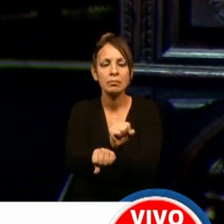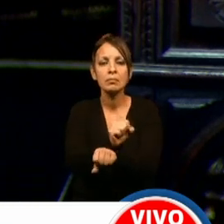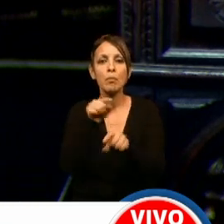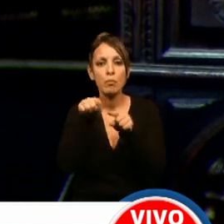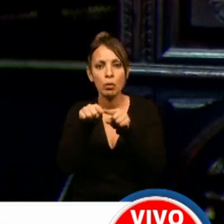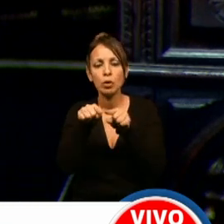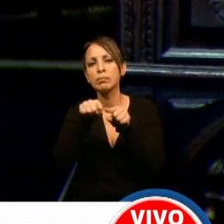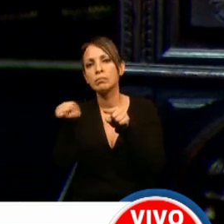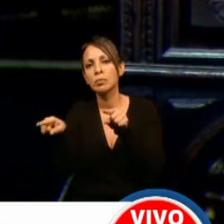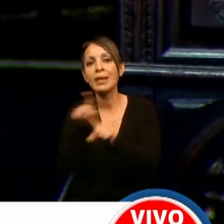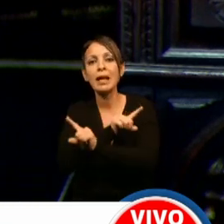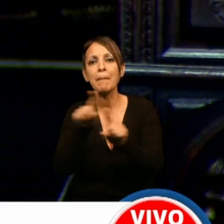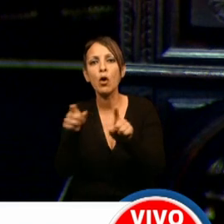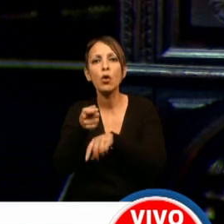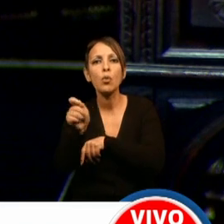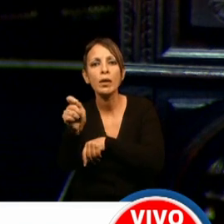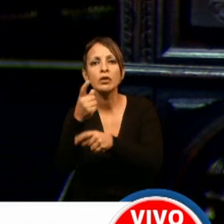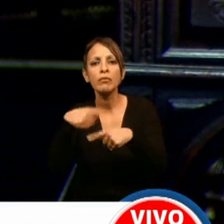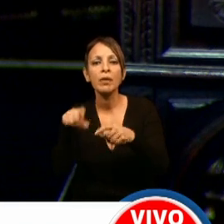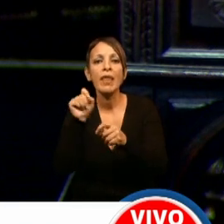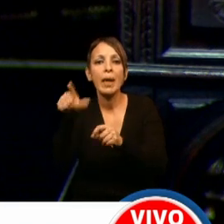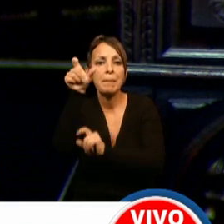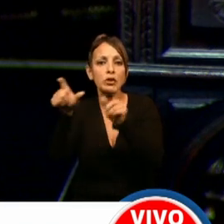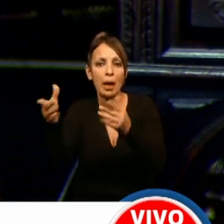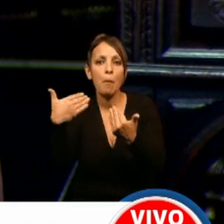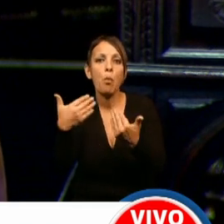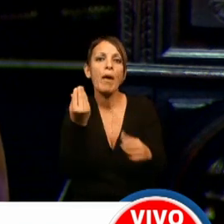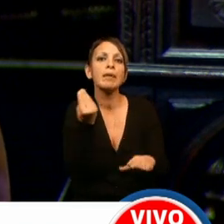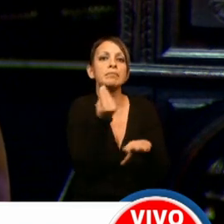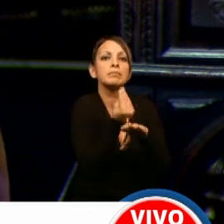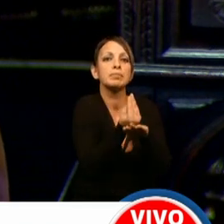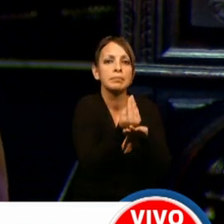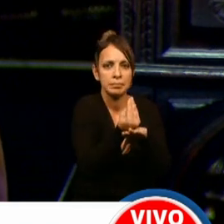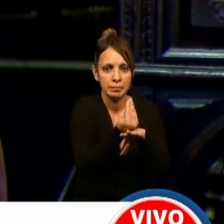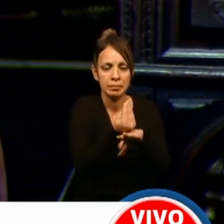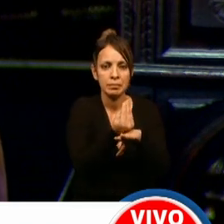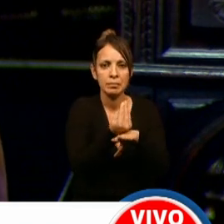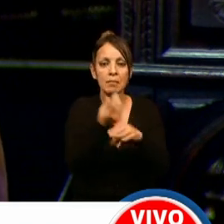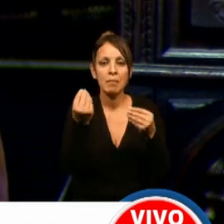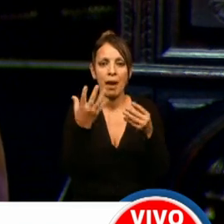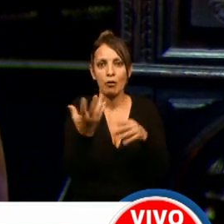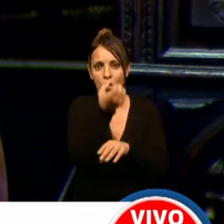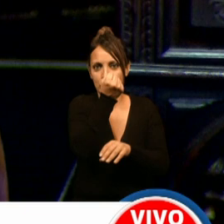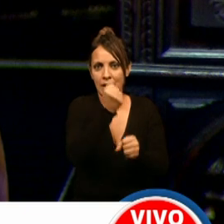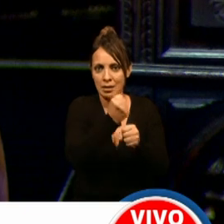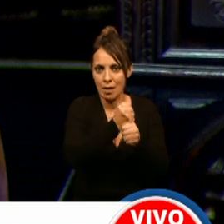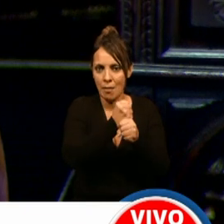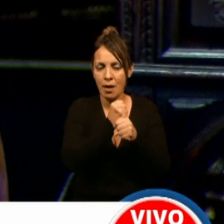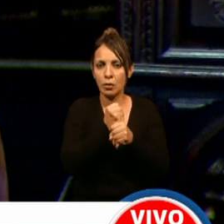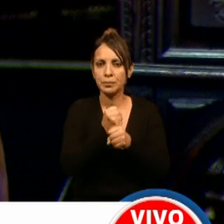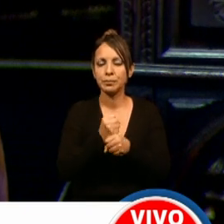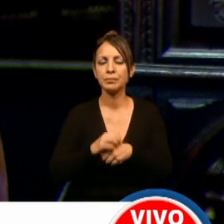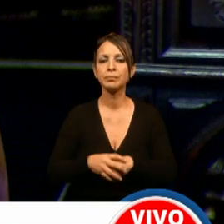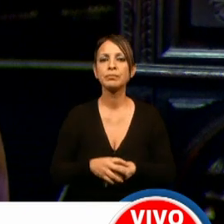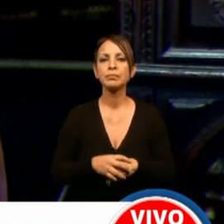asimismo los antecedentes penales de los las postulantes que resulten irrelevantes para el acceso al